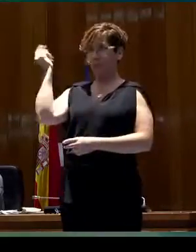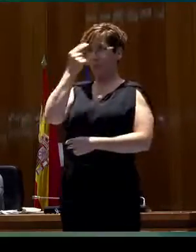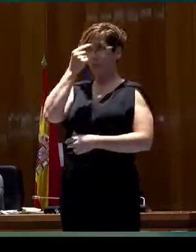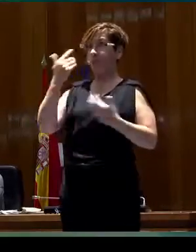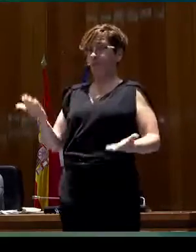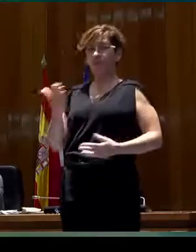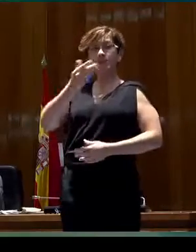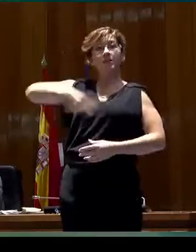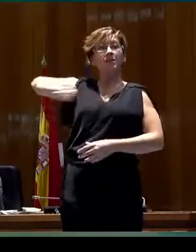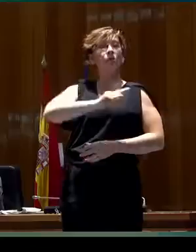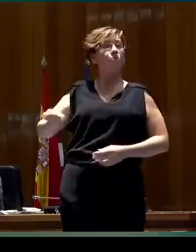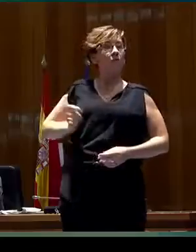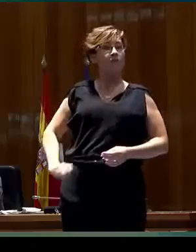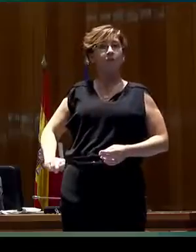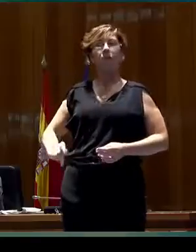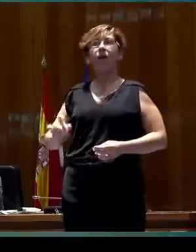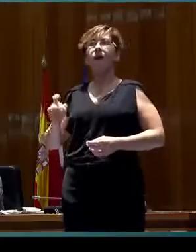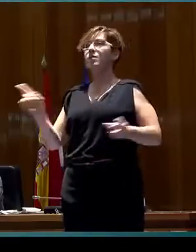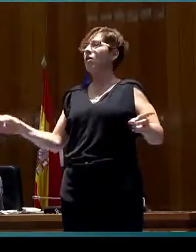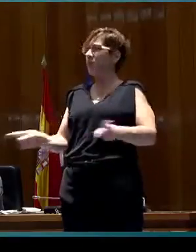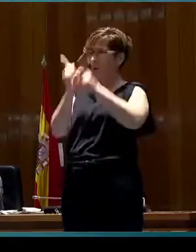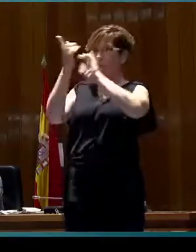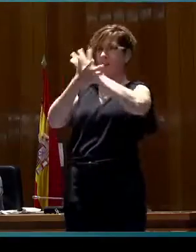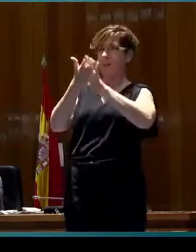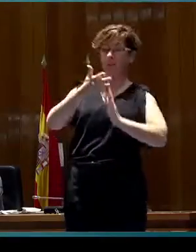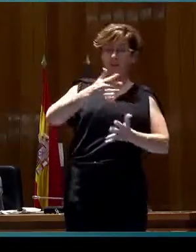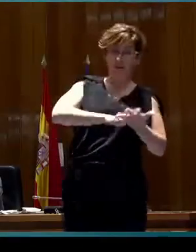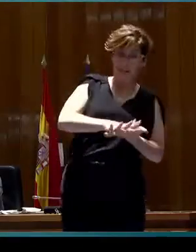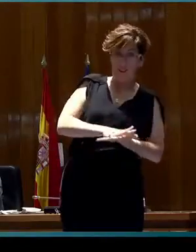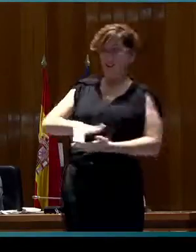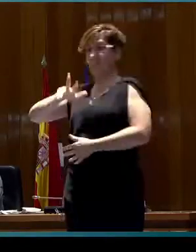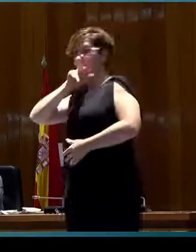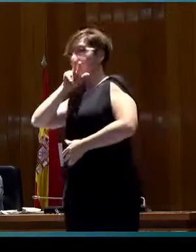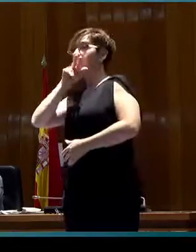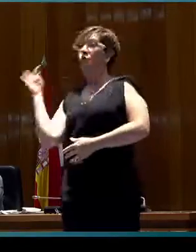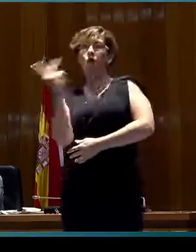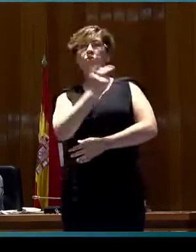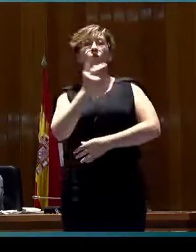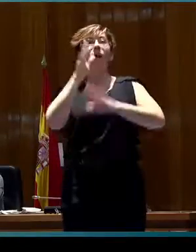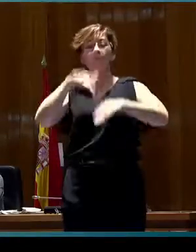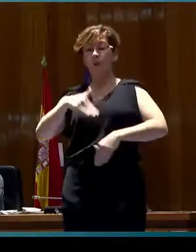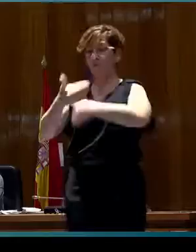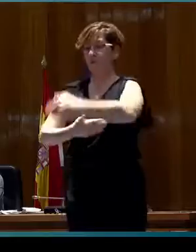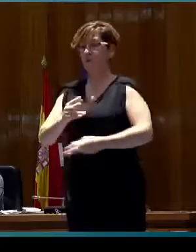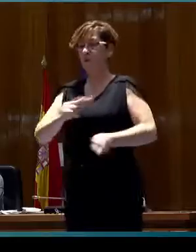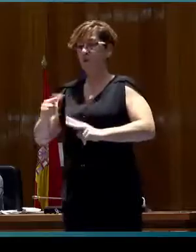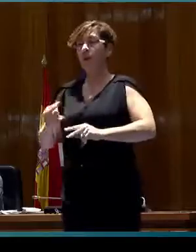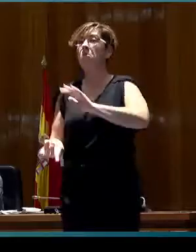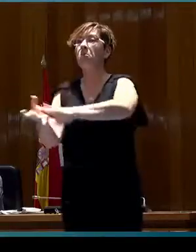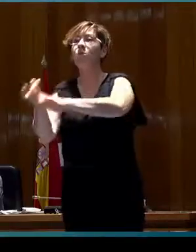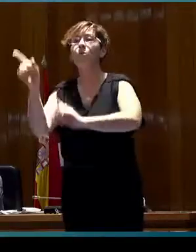siempre se van a encontrar, tanto en lengua de signos como orales, siempre se van a encontrar con una serie de problemas similares, que son